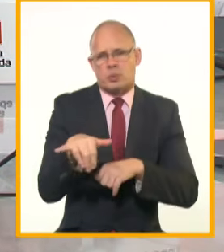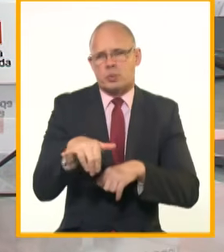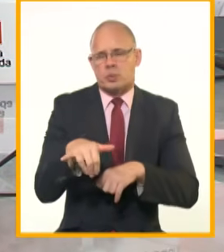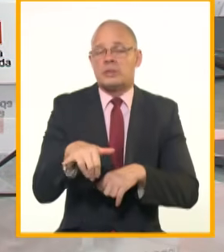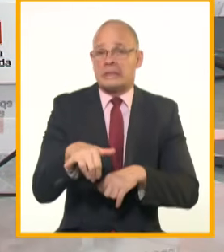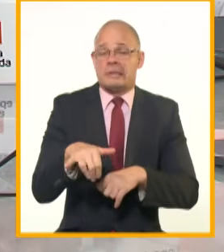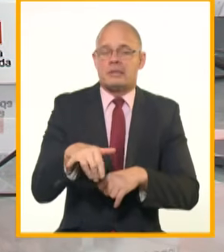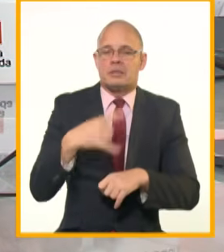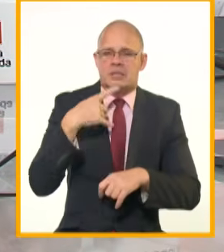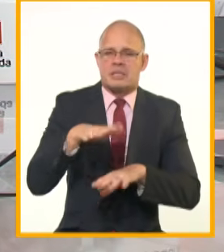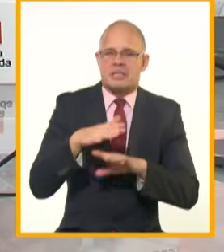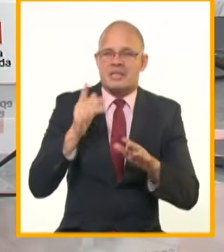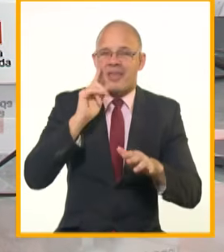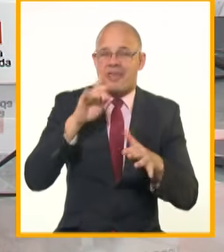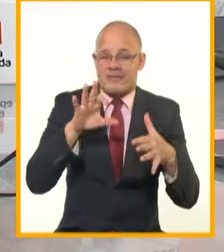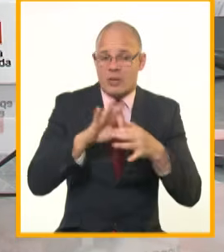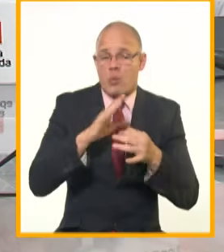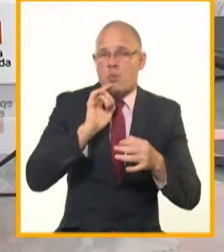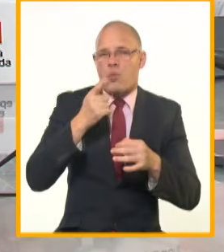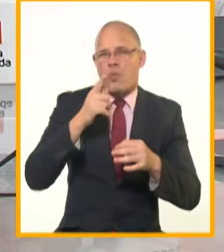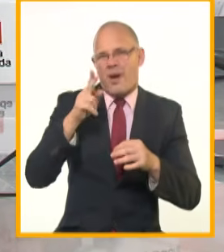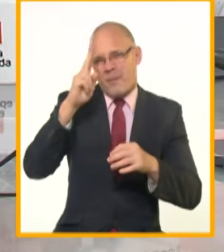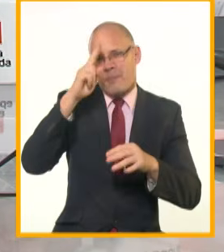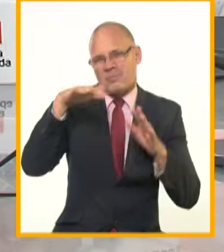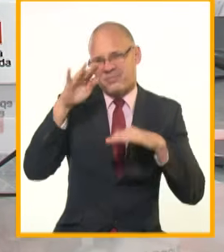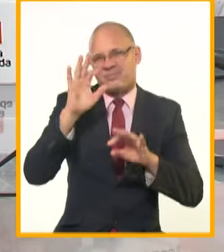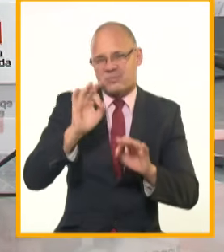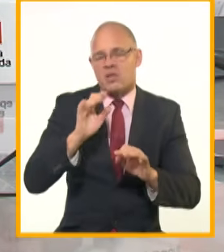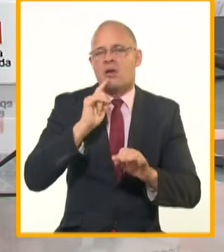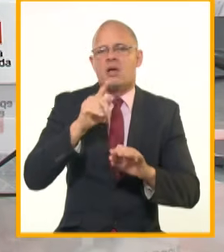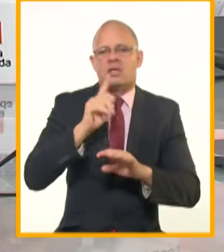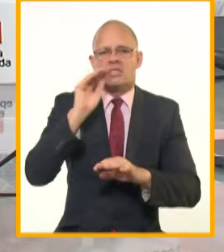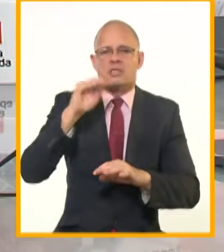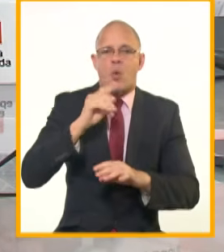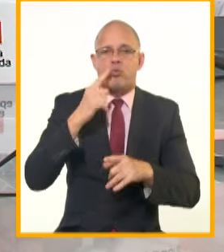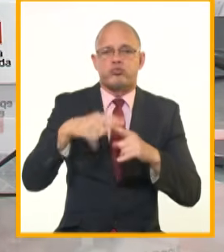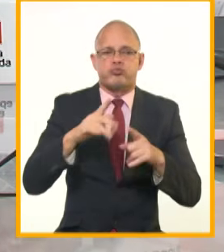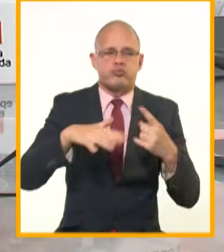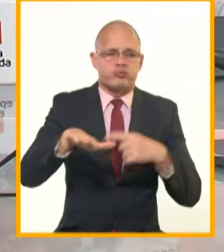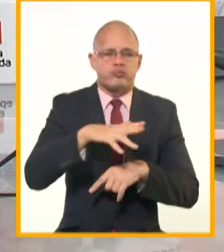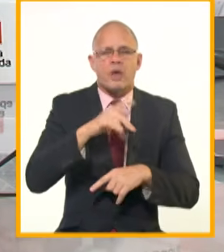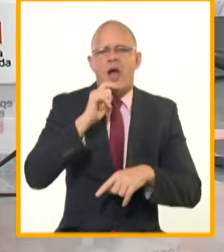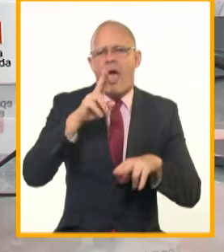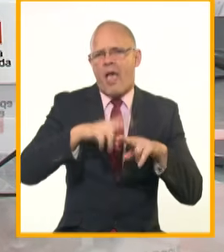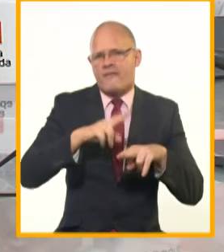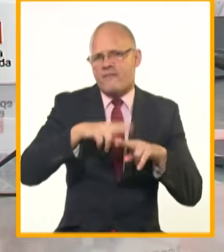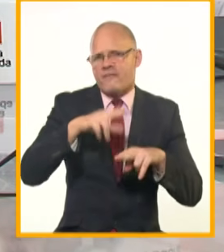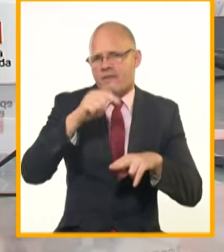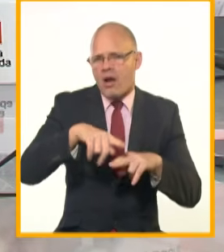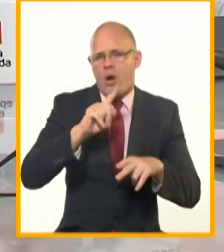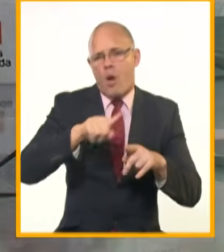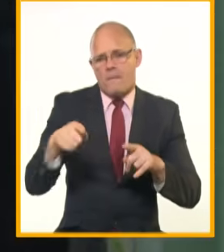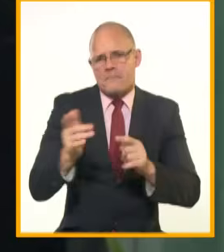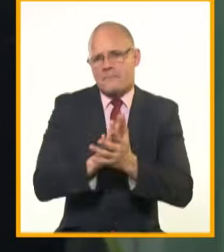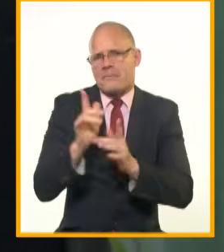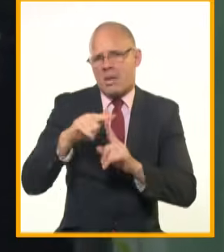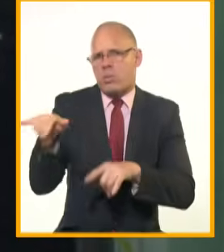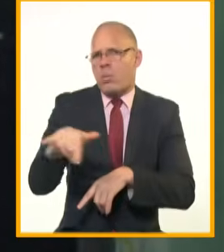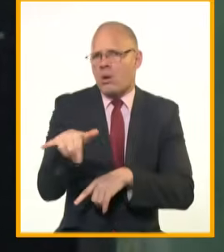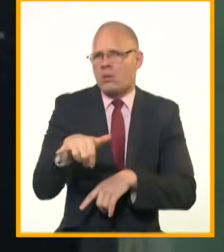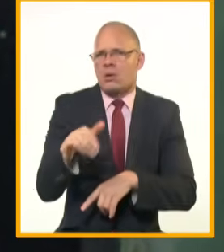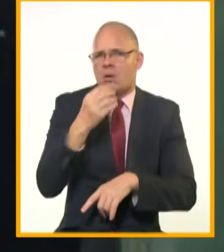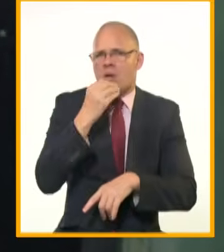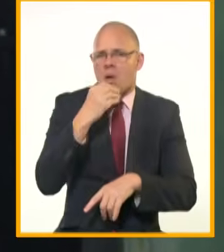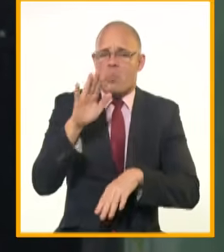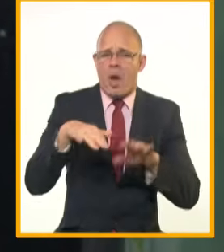la coordinación con el Ministerio de Salud Pública y hay especialidades tanto en La Habana como hasta en el propio Matanza en ocasiones.